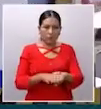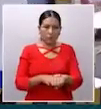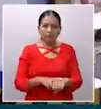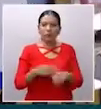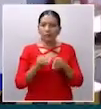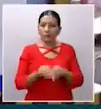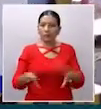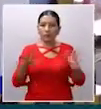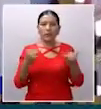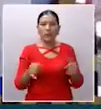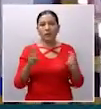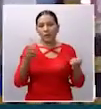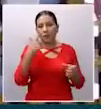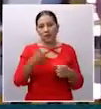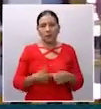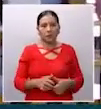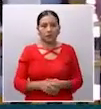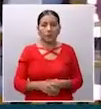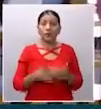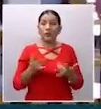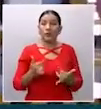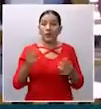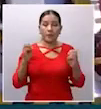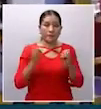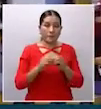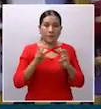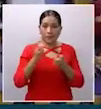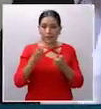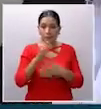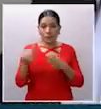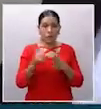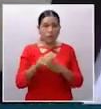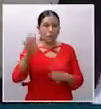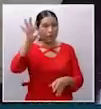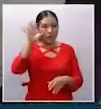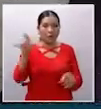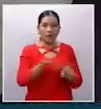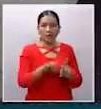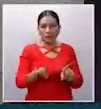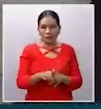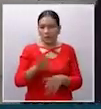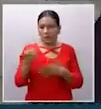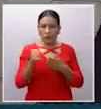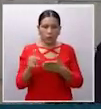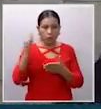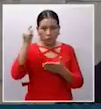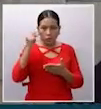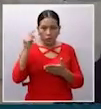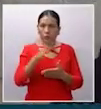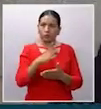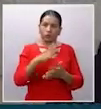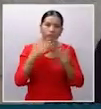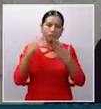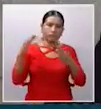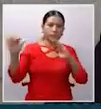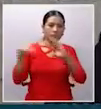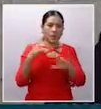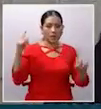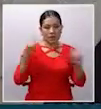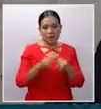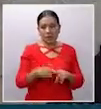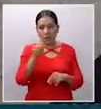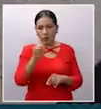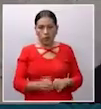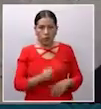normales de los carburantes. Que el abastecimiento del departamento de Tarija está garantizado por políticas de nuestro gobierno, lo que va a ser el presidente Arce, por instrucción de nuestro hermano